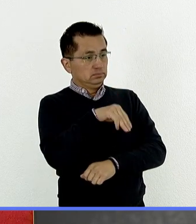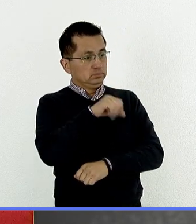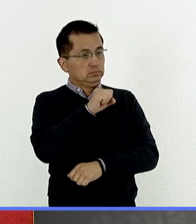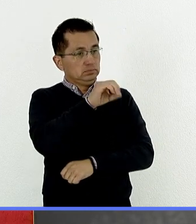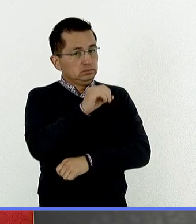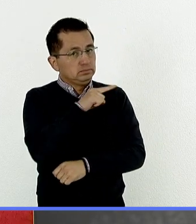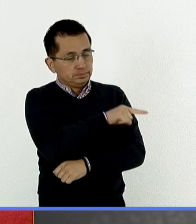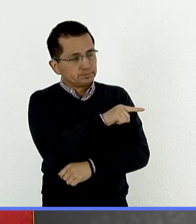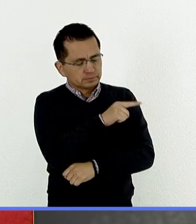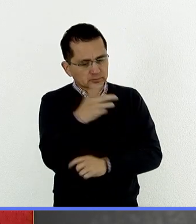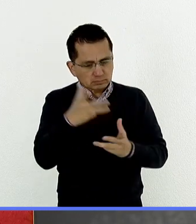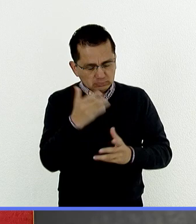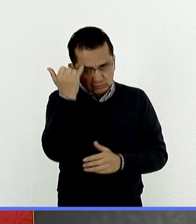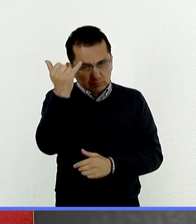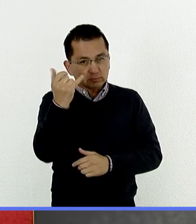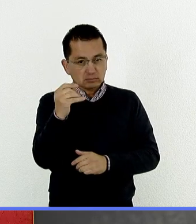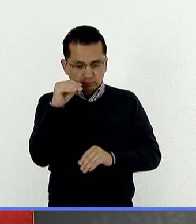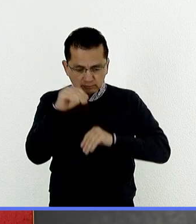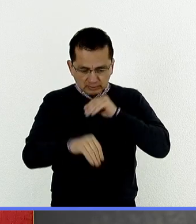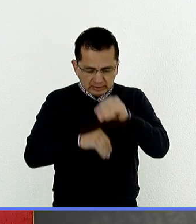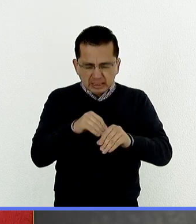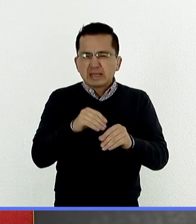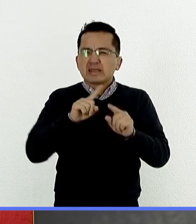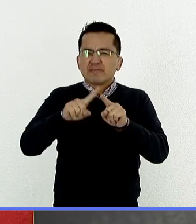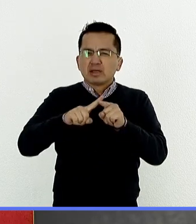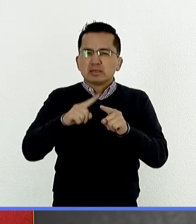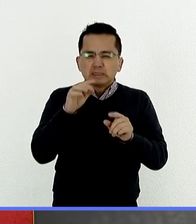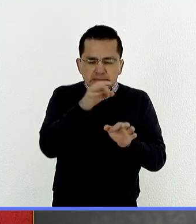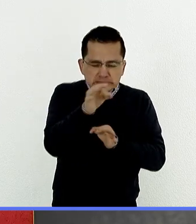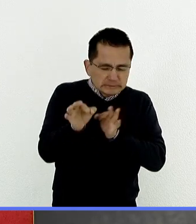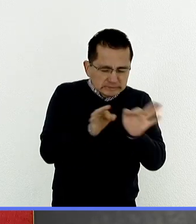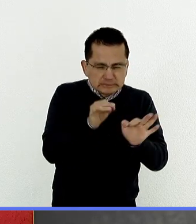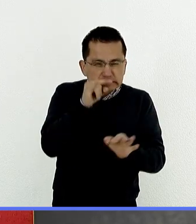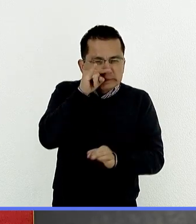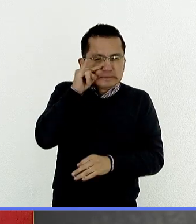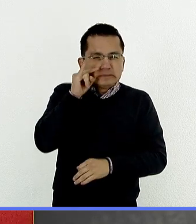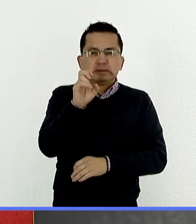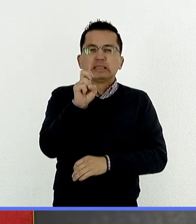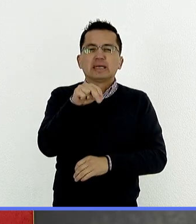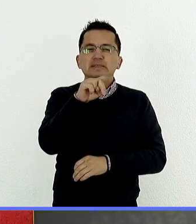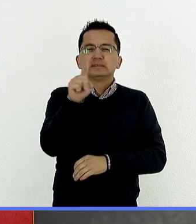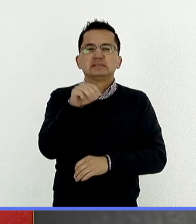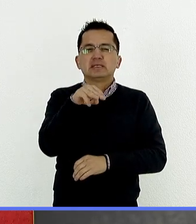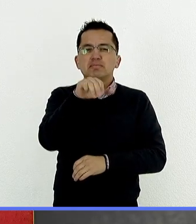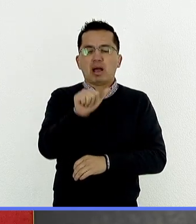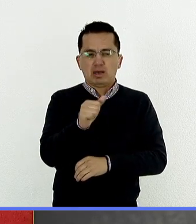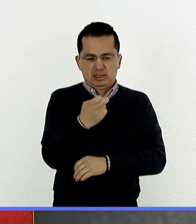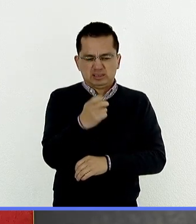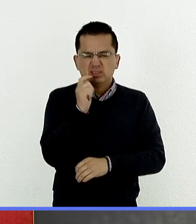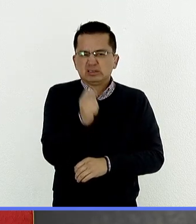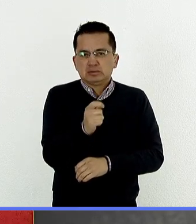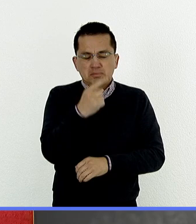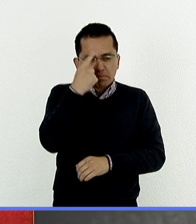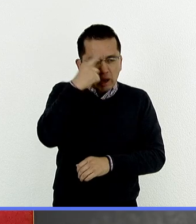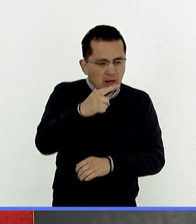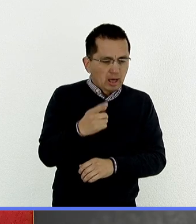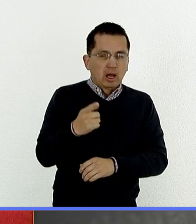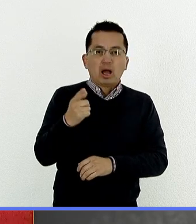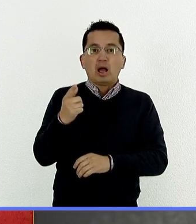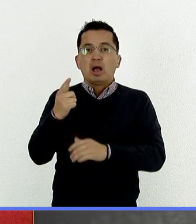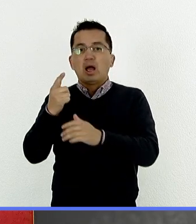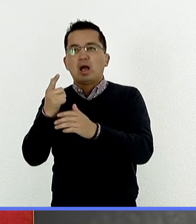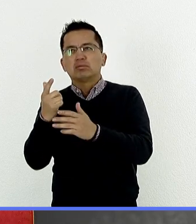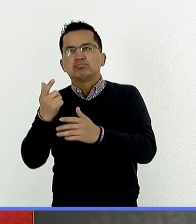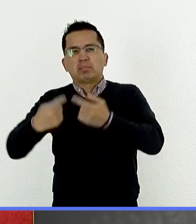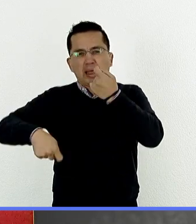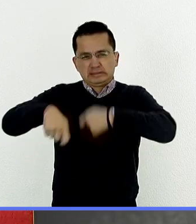unas enzimas que pudieran degradar el Pet el Pet es este material con que se hace en